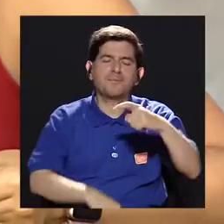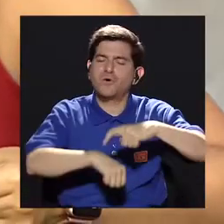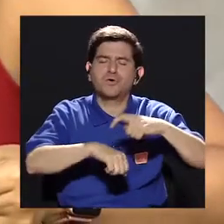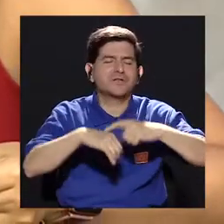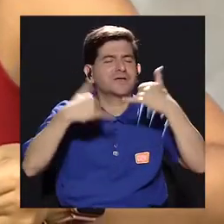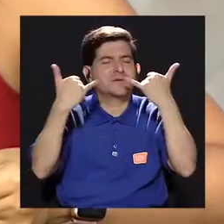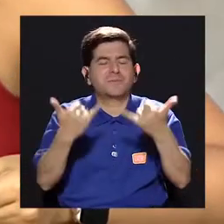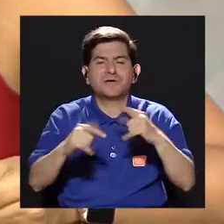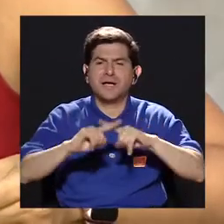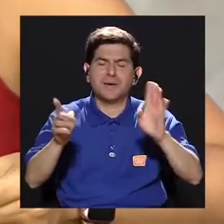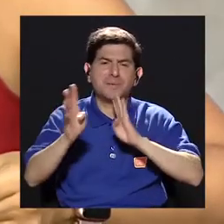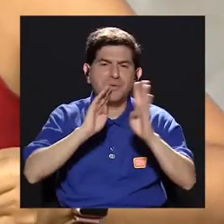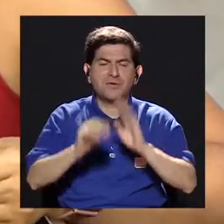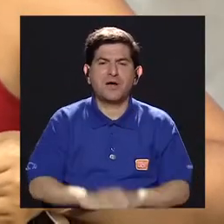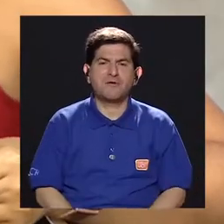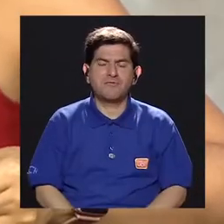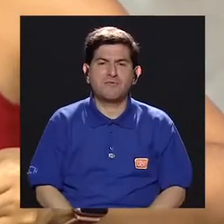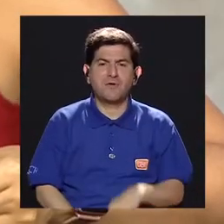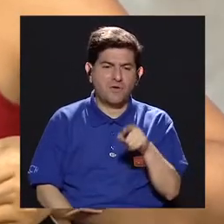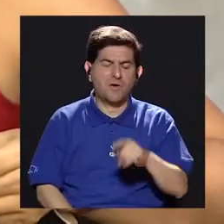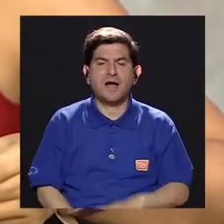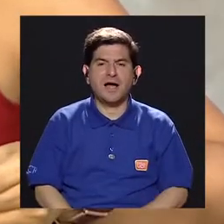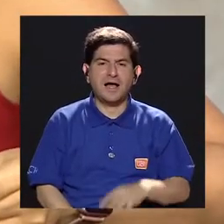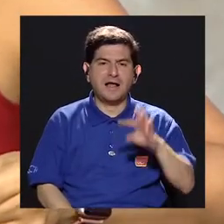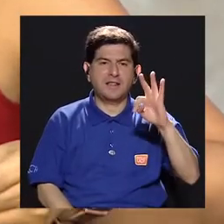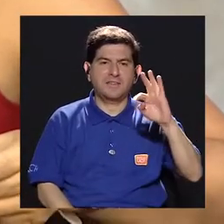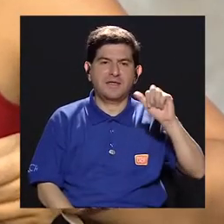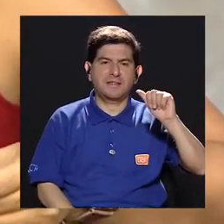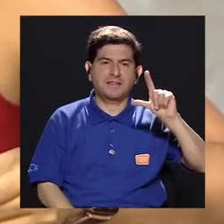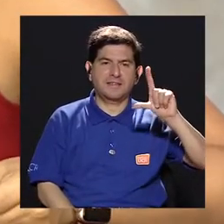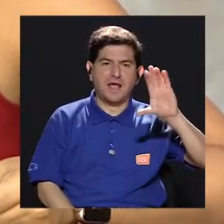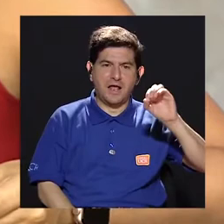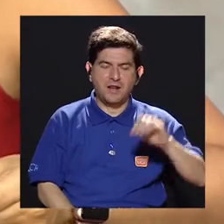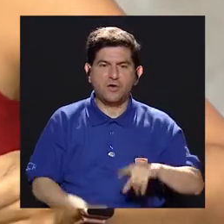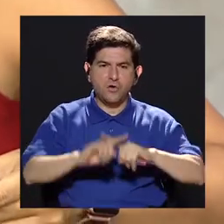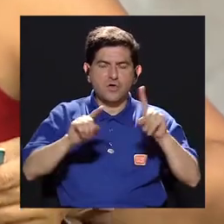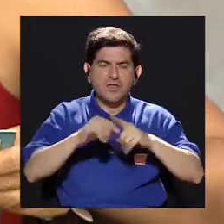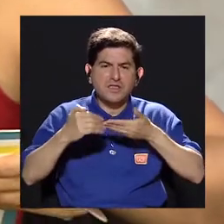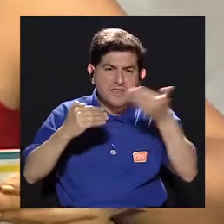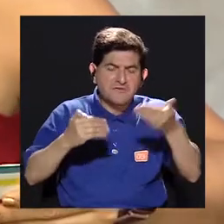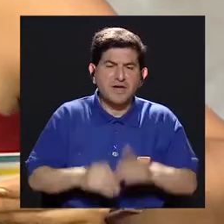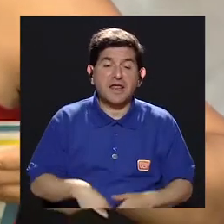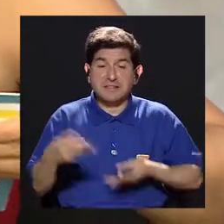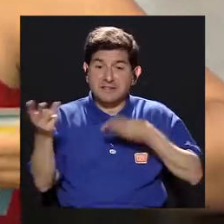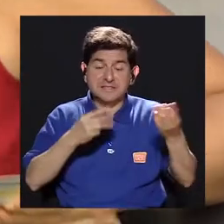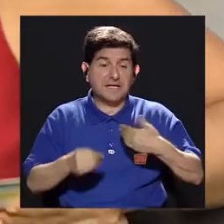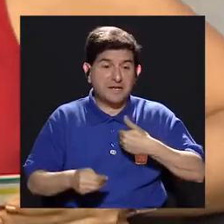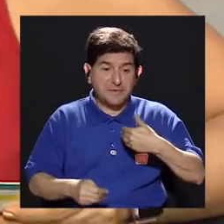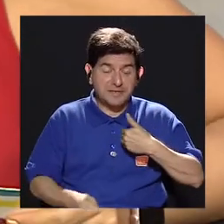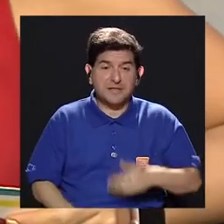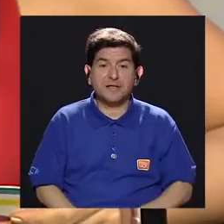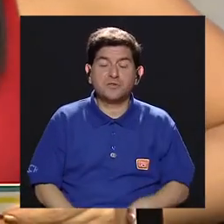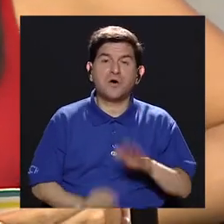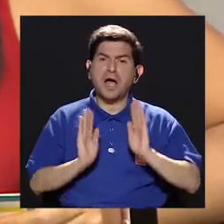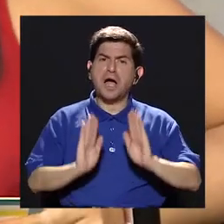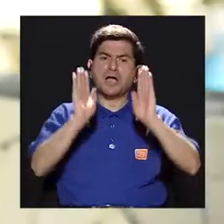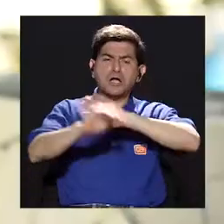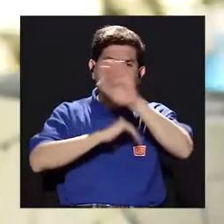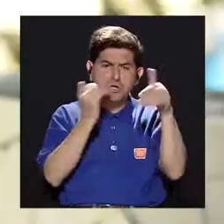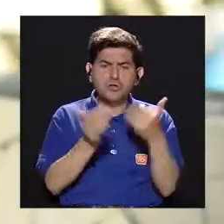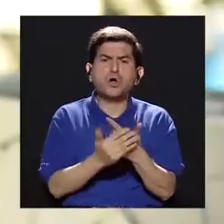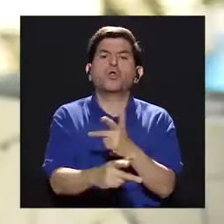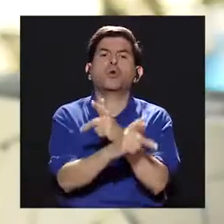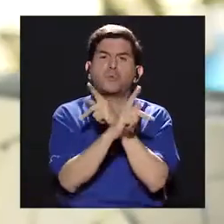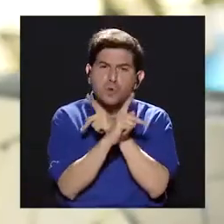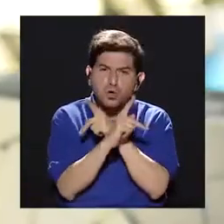queda poquito tiempo, pero hablemos del talco, almohadillas, plantillas y todas esas cosas que están en el mercado que uno... Excelente, todo